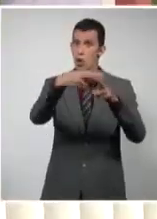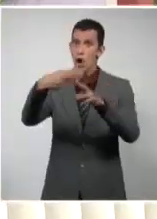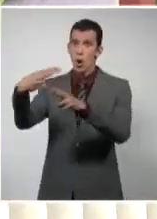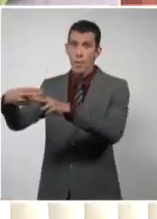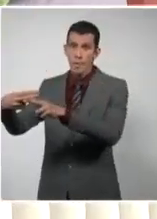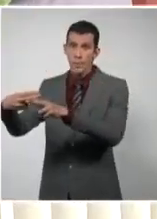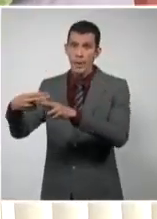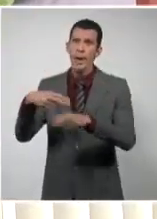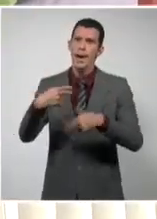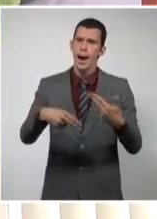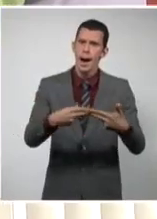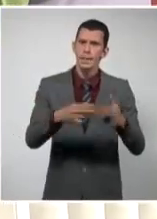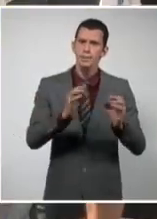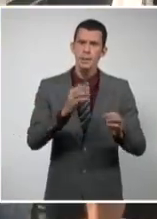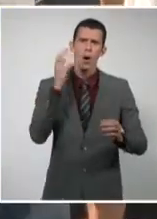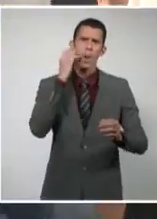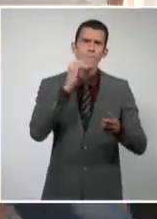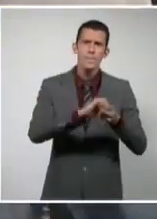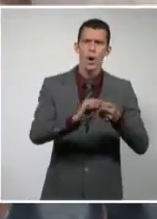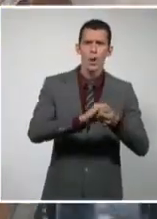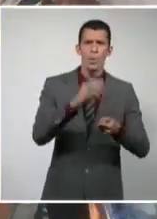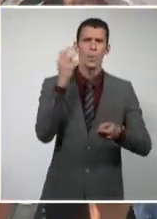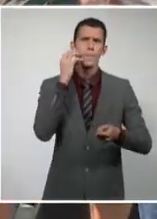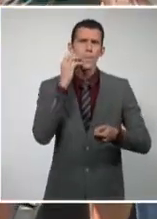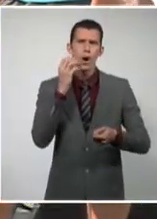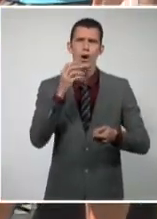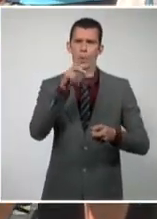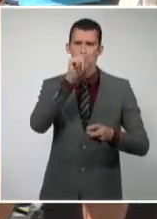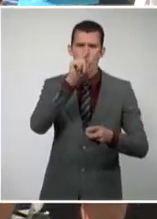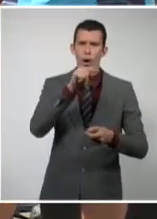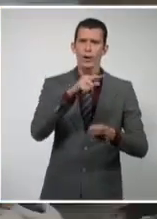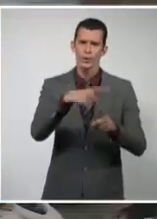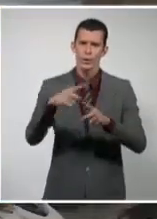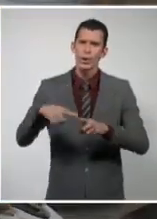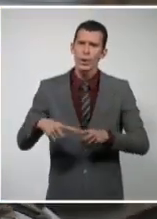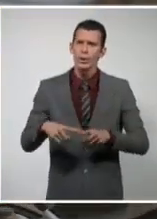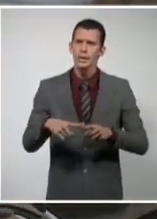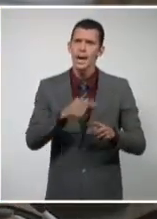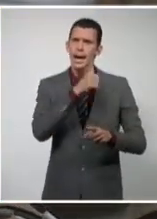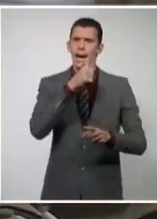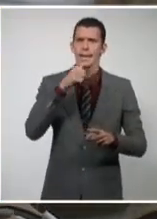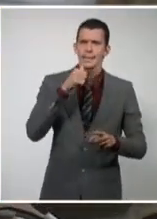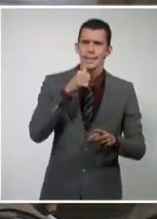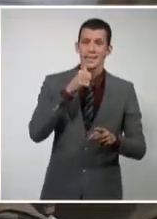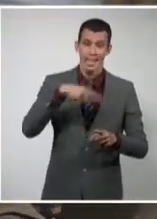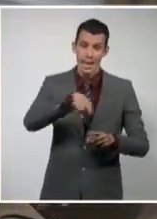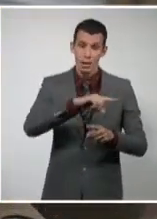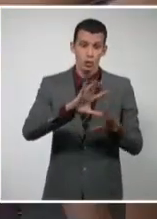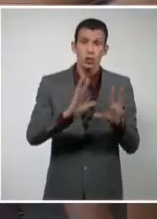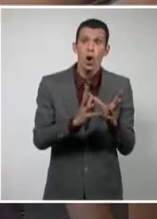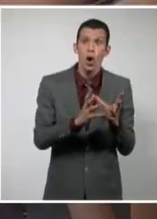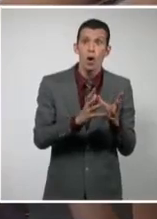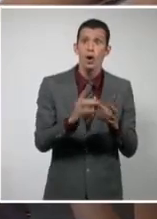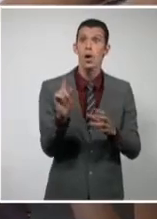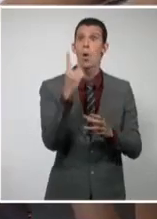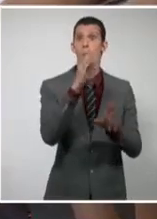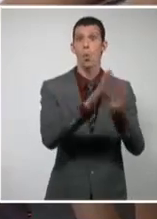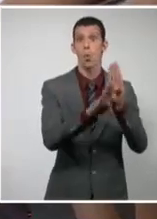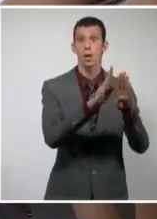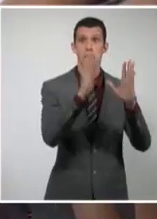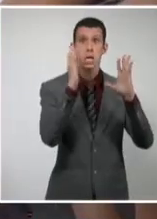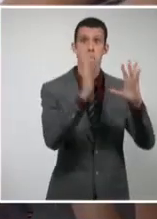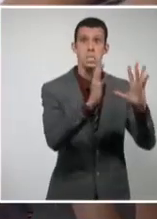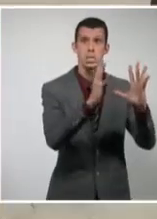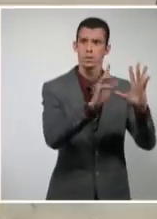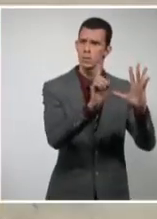la distribución de productos como el pollo, detergente, jabón y aceites comestibles genera no pocos malestares, no solo en el Mónaco, es una realidad de todo